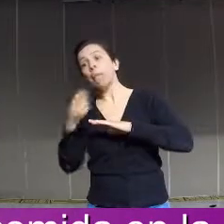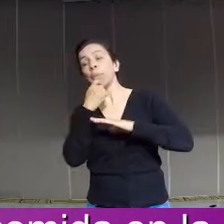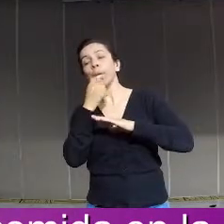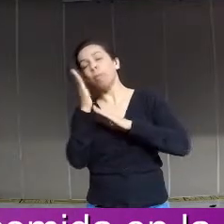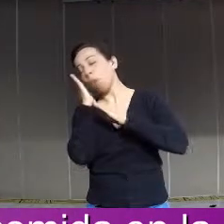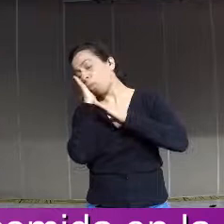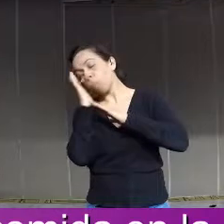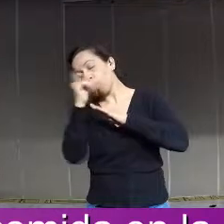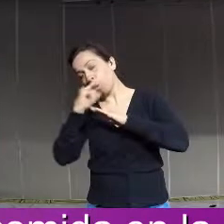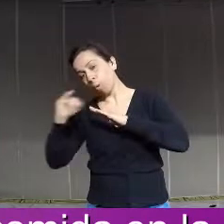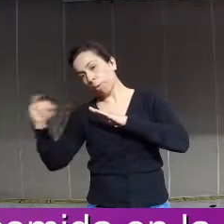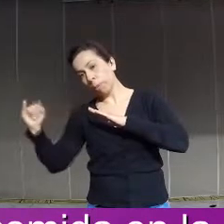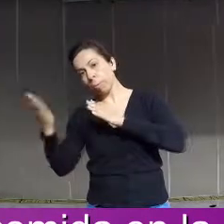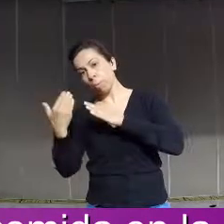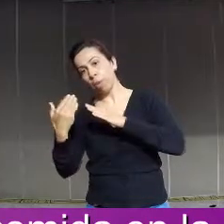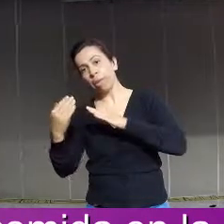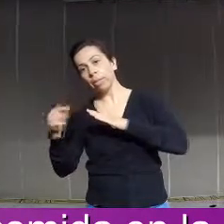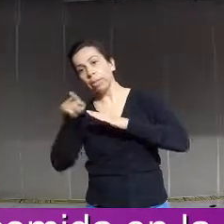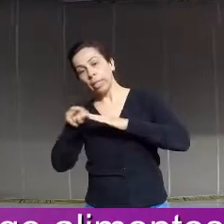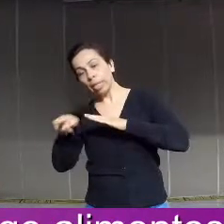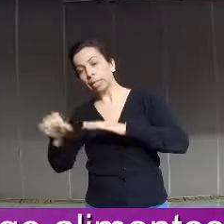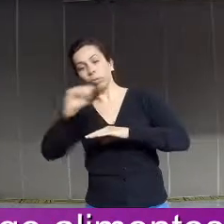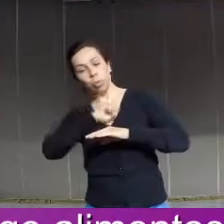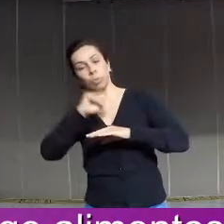está descansando y empezamos a notar que tose.